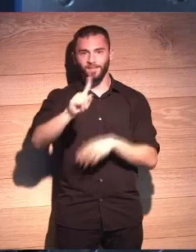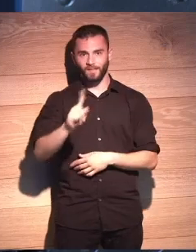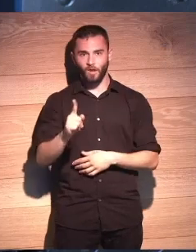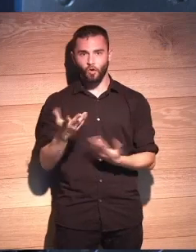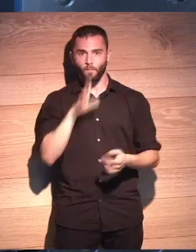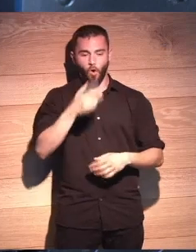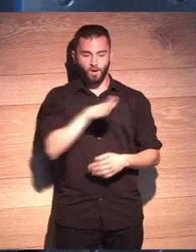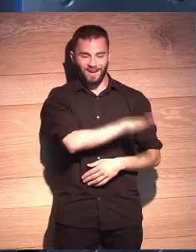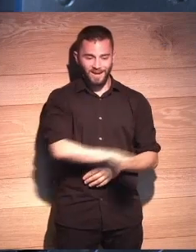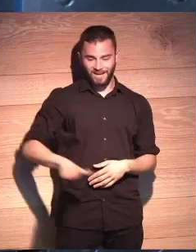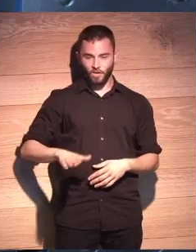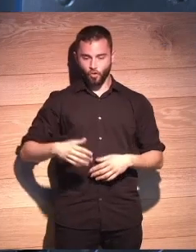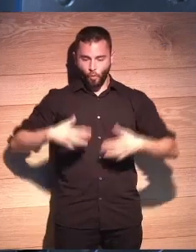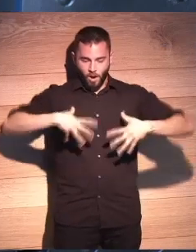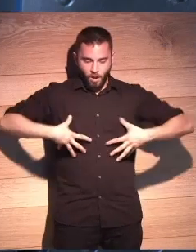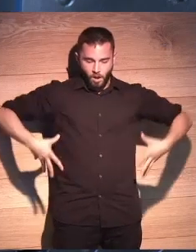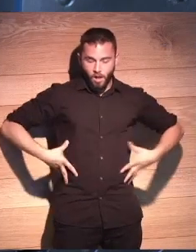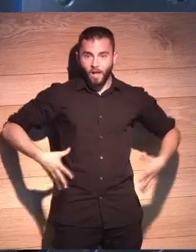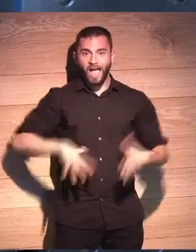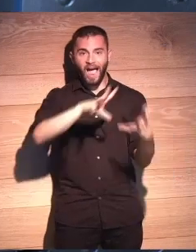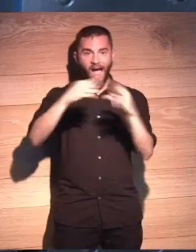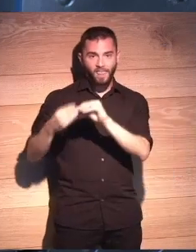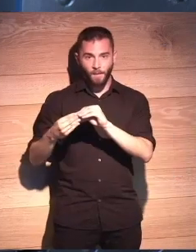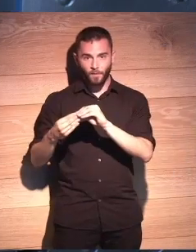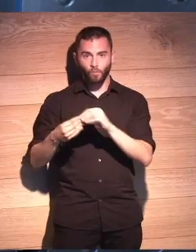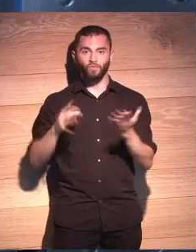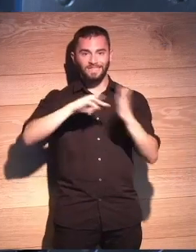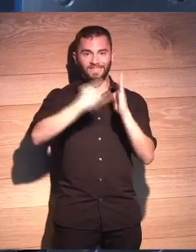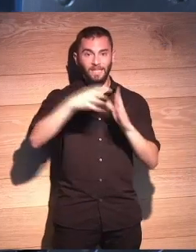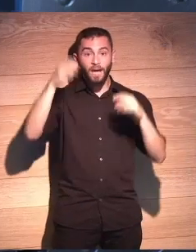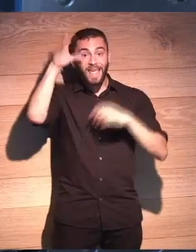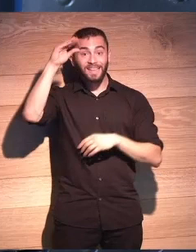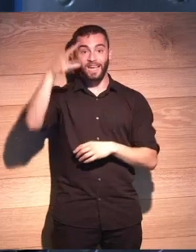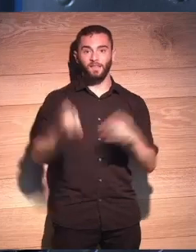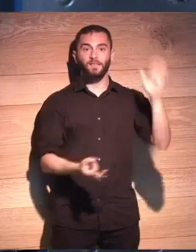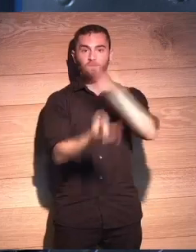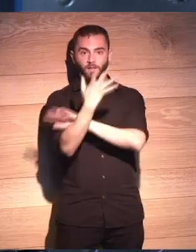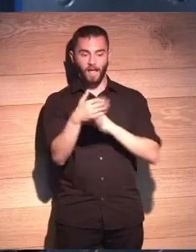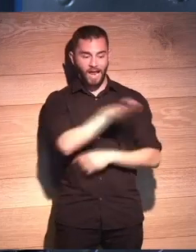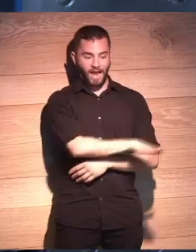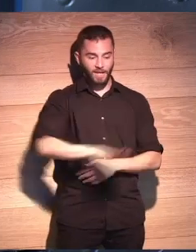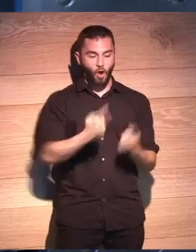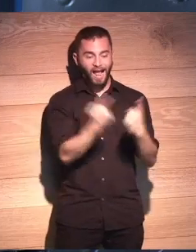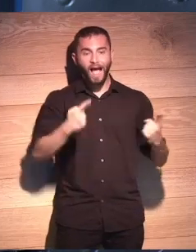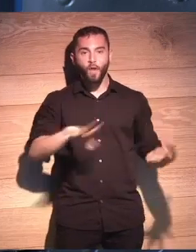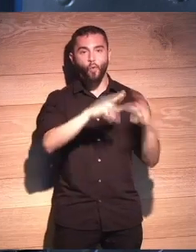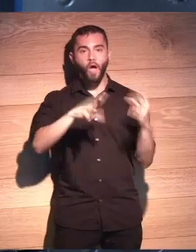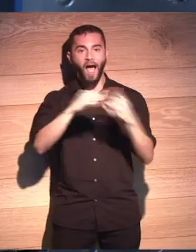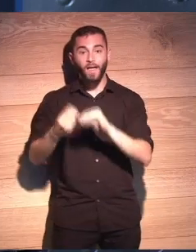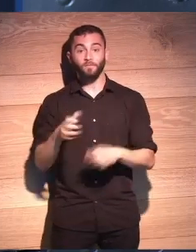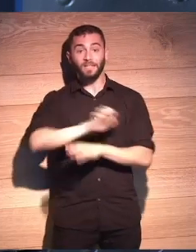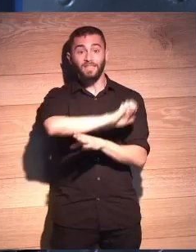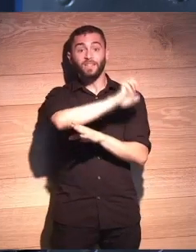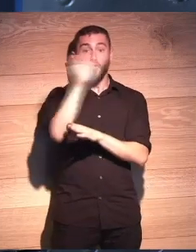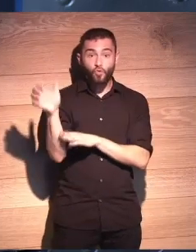un exoesqueleto adaptado a él. Bueno, pues ella ha creado un sistema inteligente que se adapte cada niño, y lo que ocurre en Europa es que